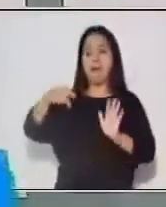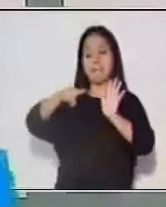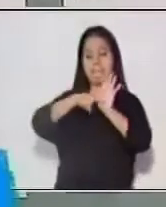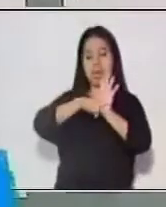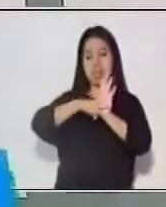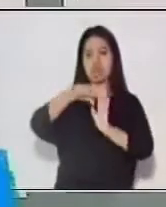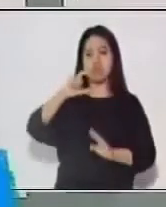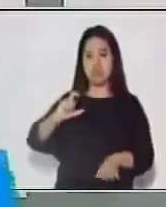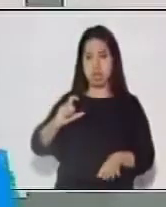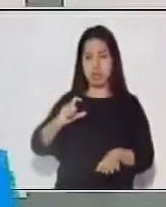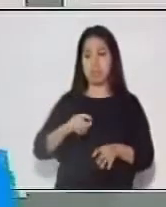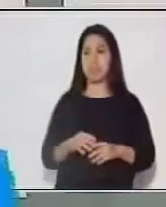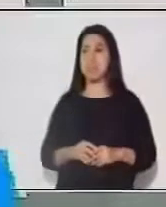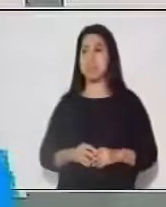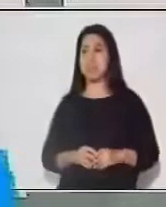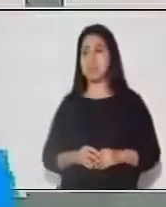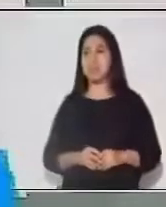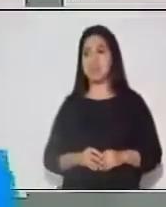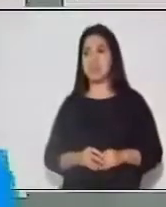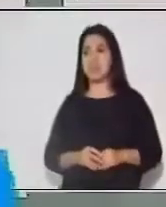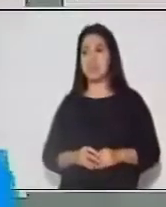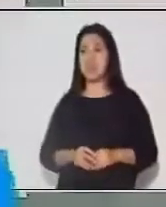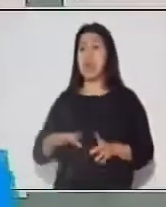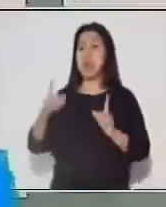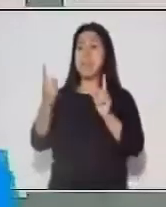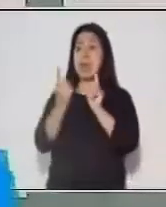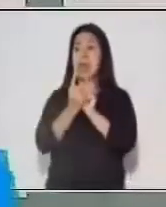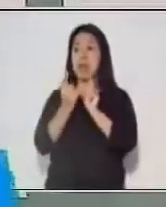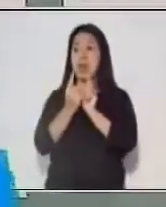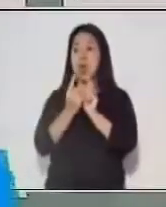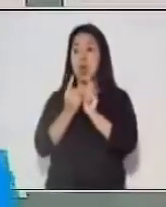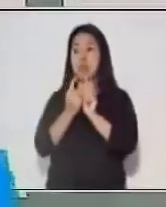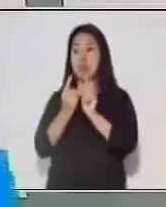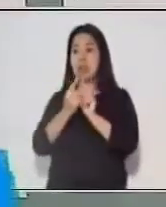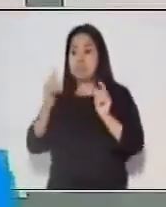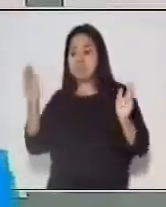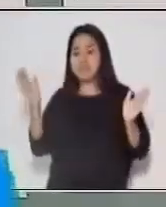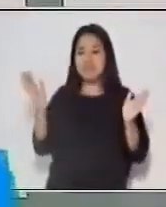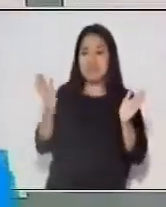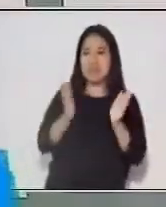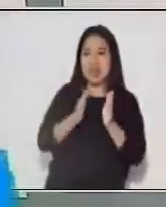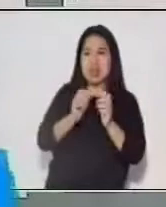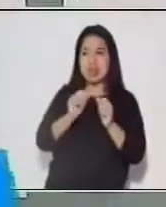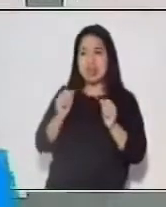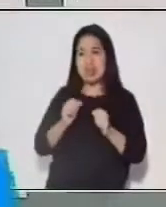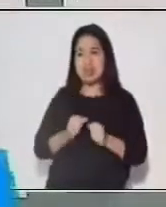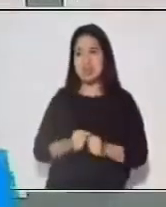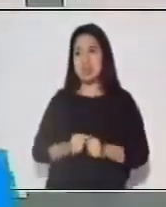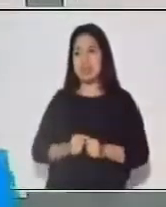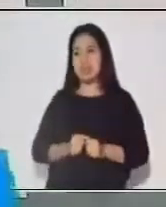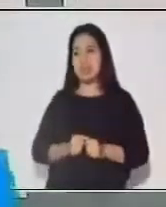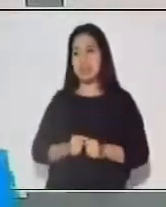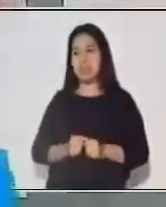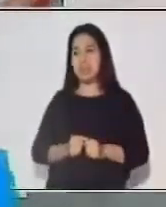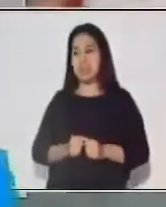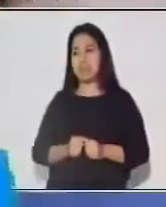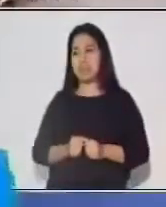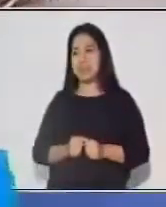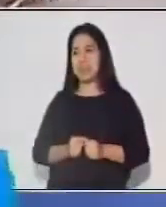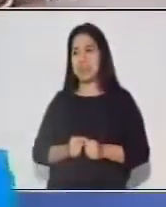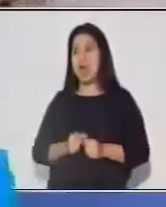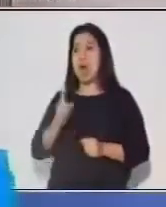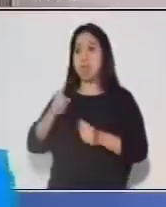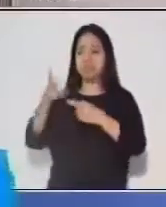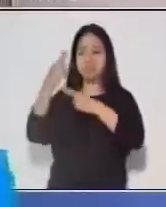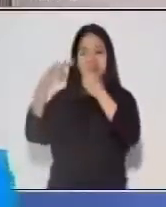C. Y para encontrar la mayor distancia sería A más C. ¿Sí? Ok. Ahora regresemos entonces